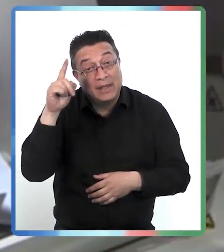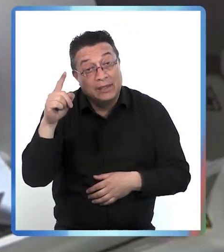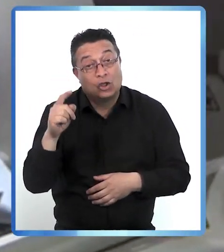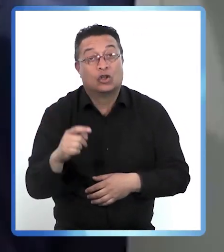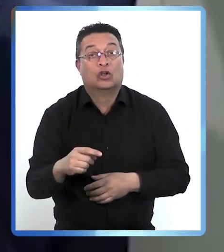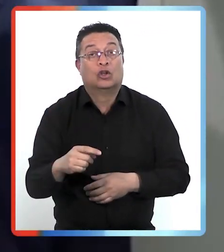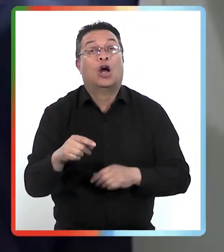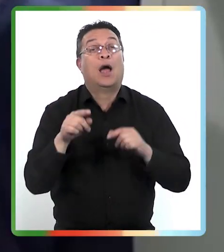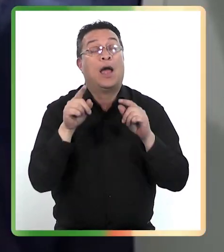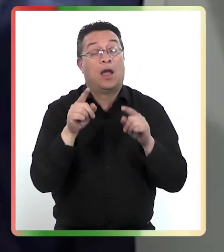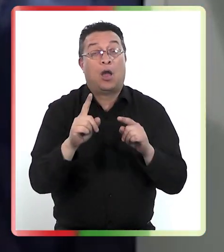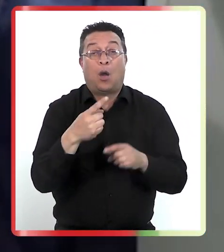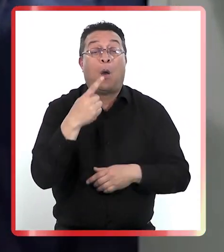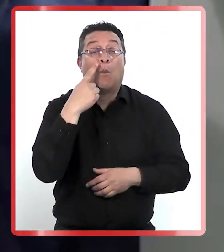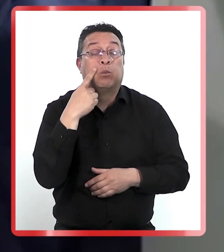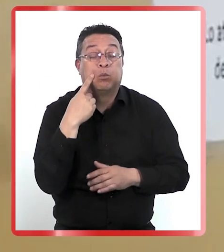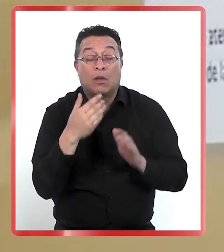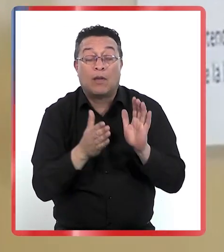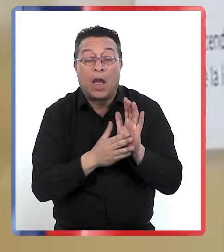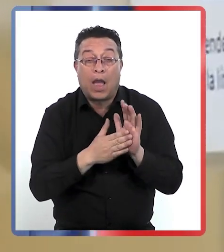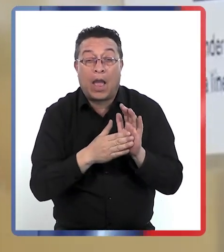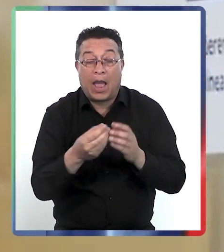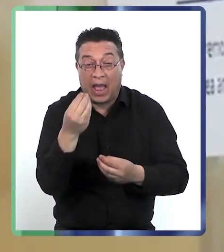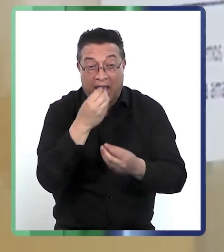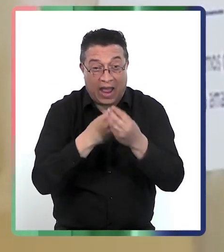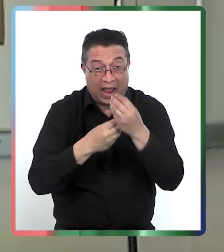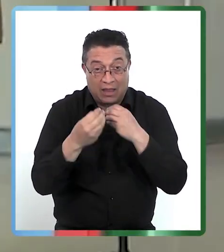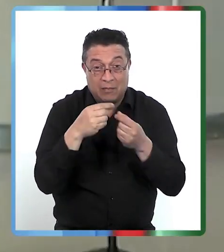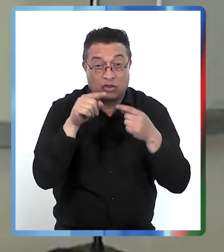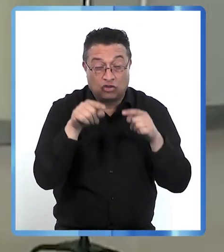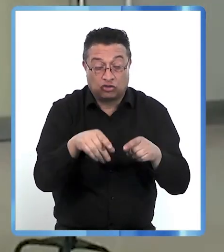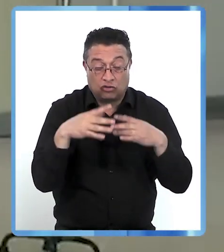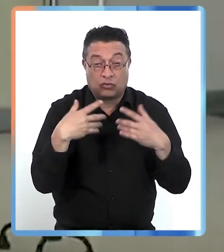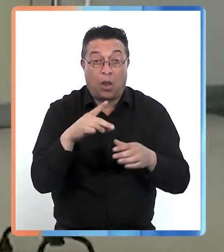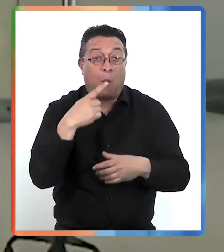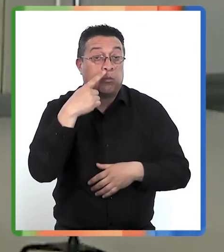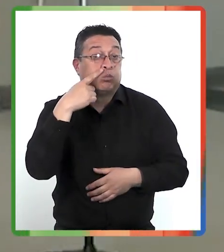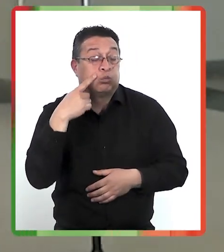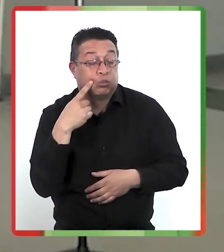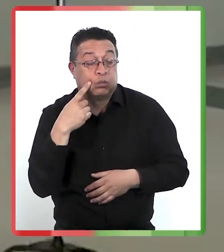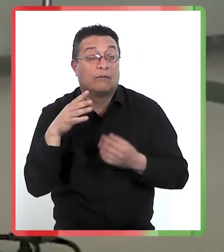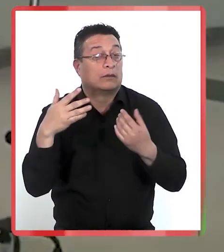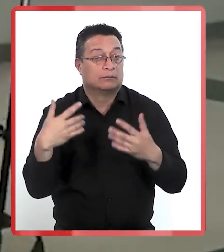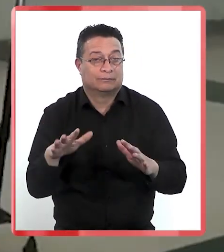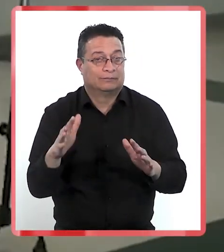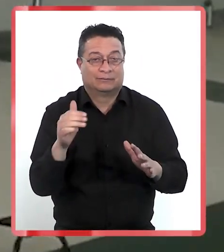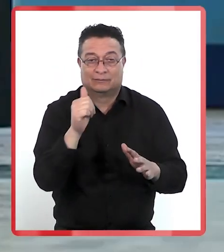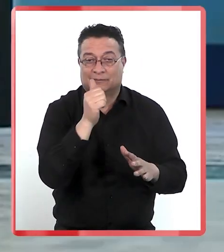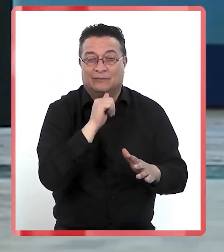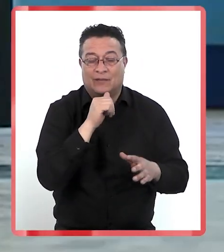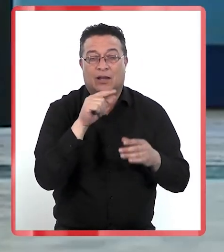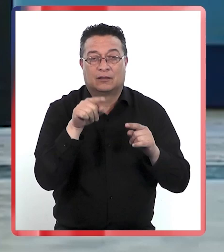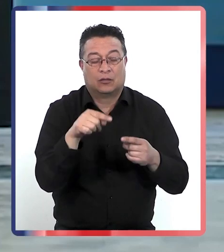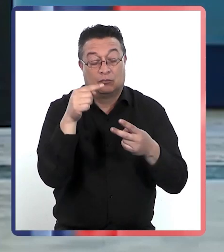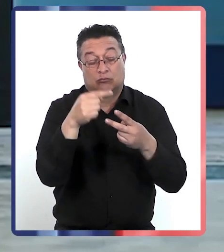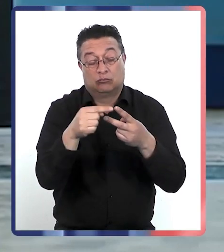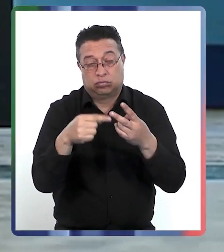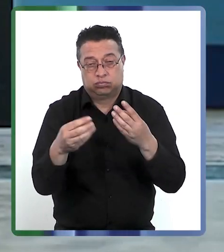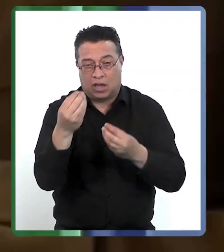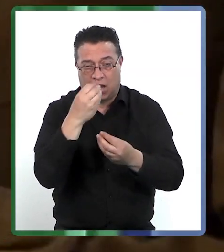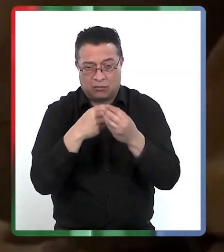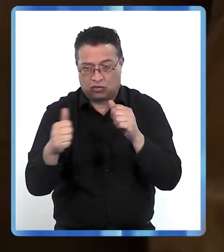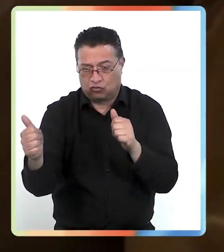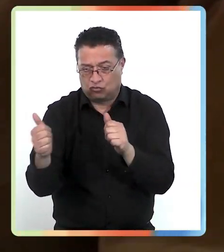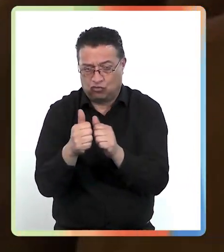embargo, cuando se han probado estos alimentos, el más clásico es el Subernat, que es un compuesto de como de